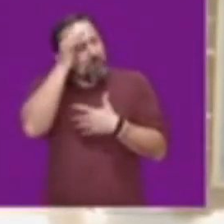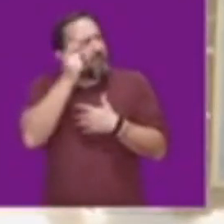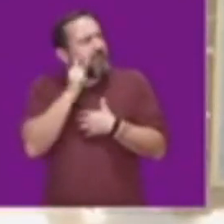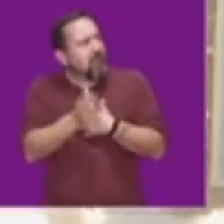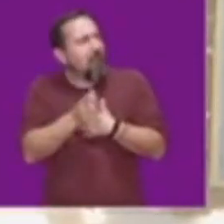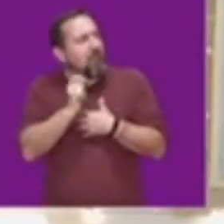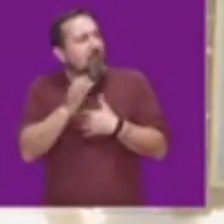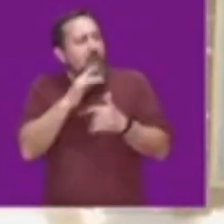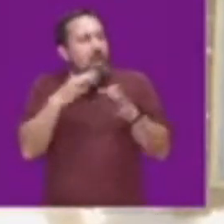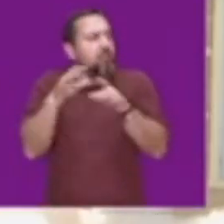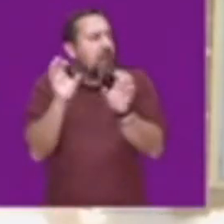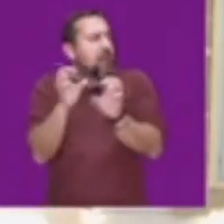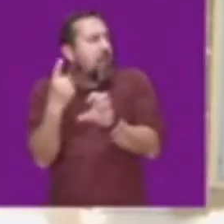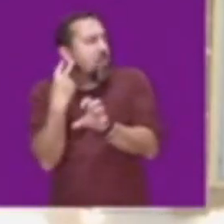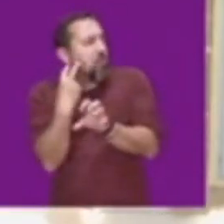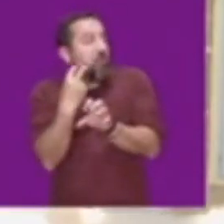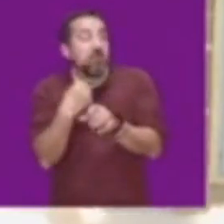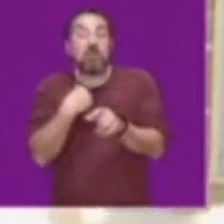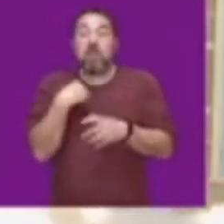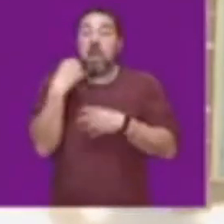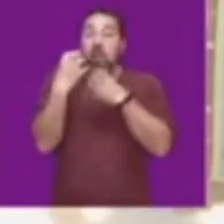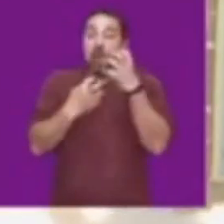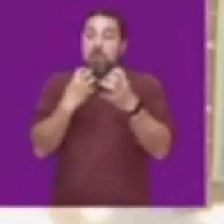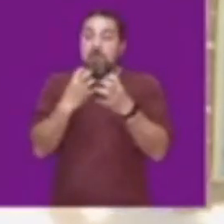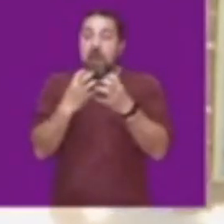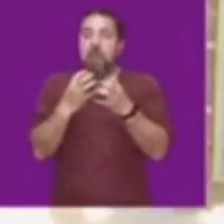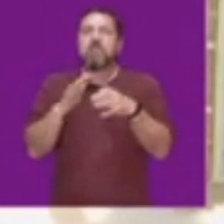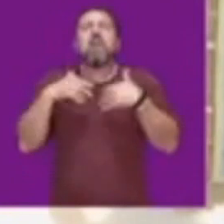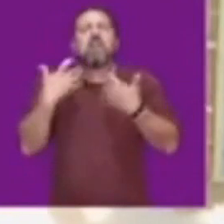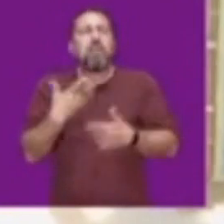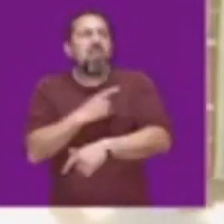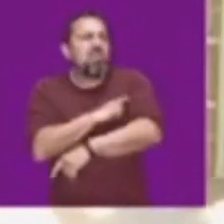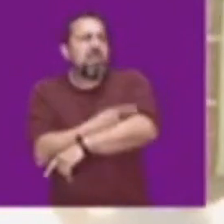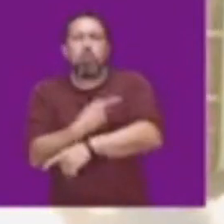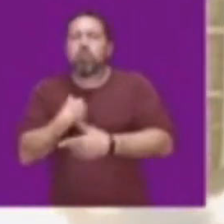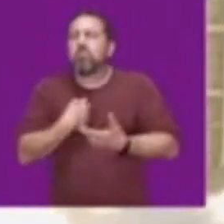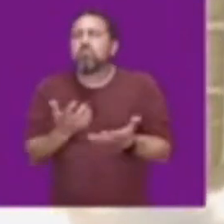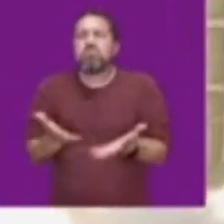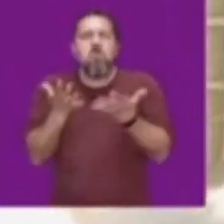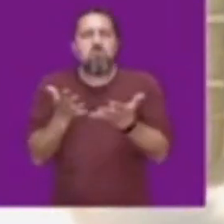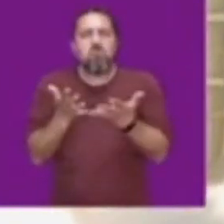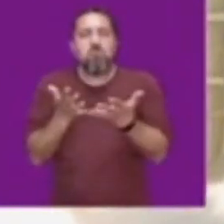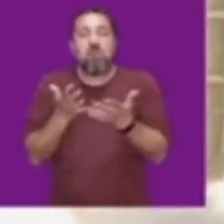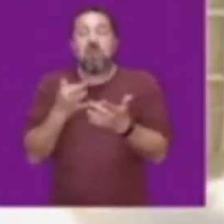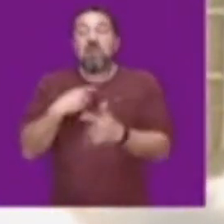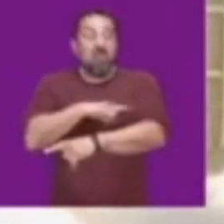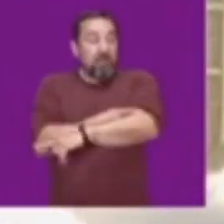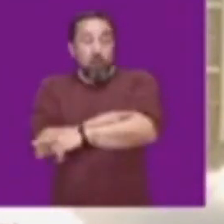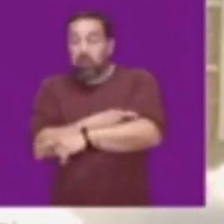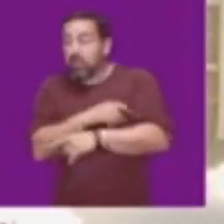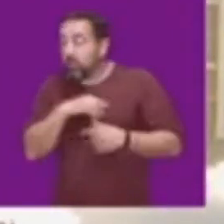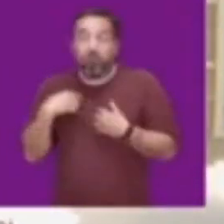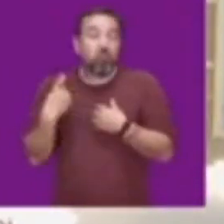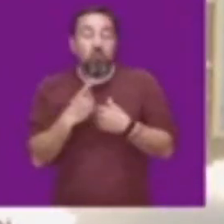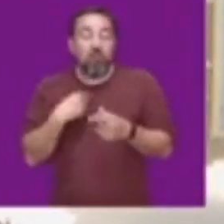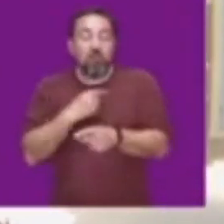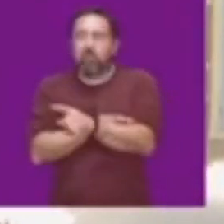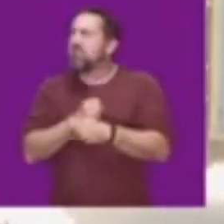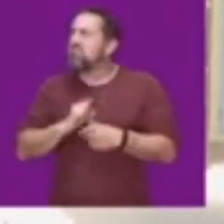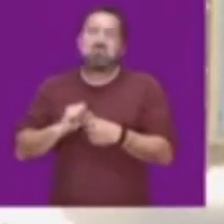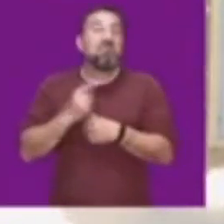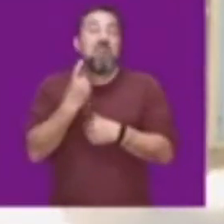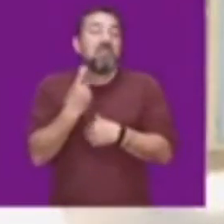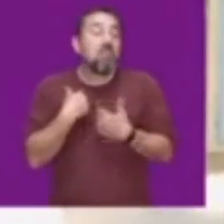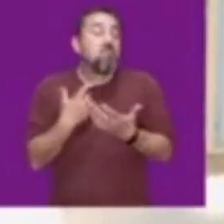la radio. Porque a mí, además de los animales, me encantan los deportes. Y entre todos los deportes, el que